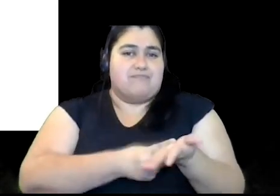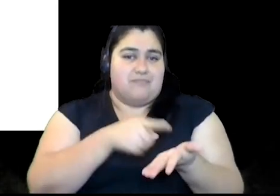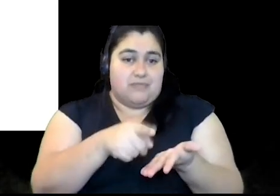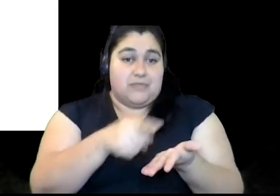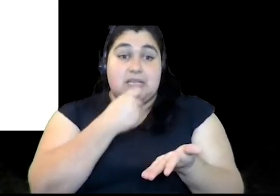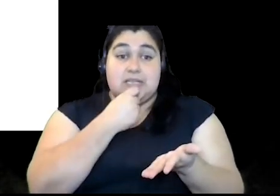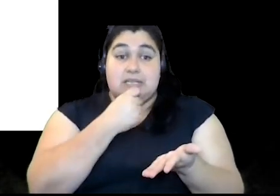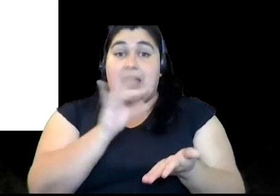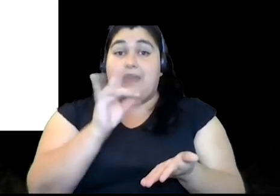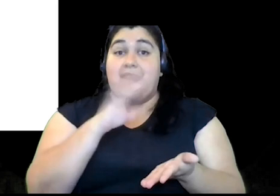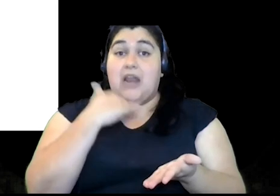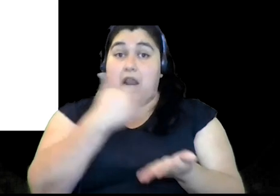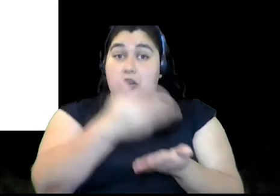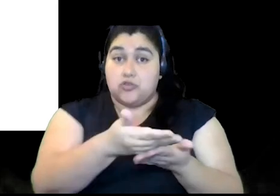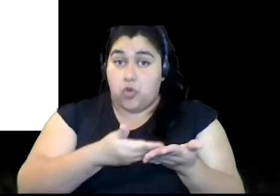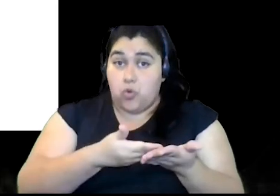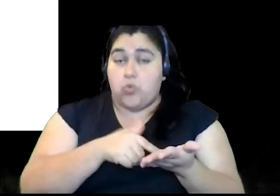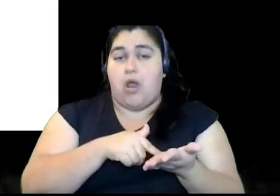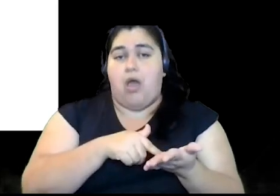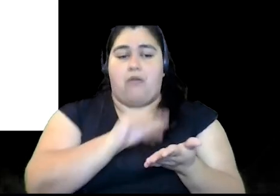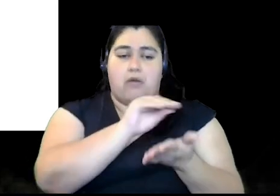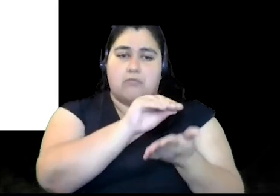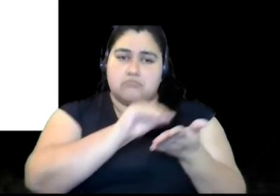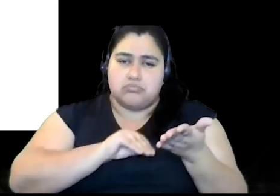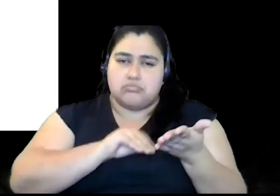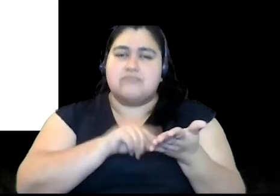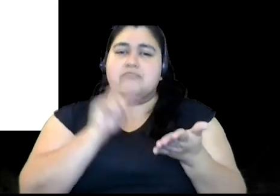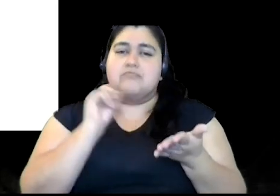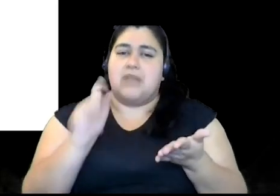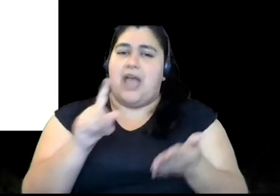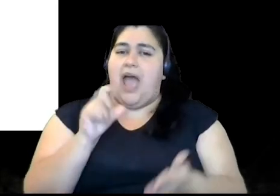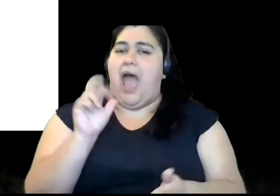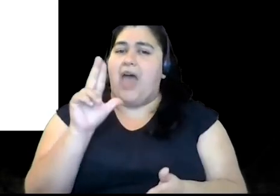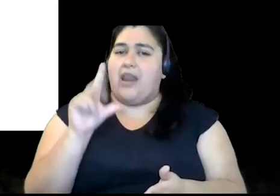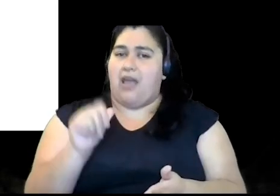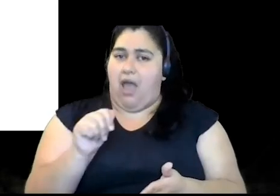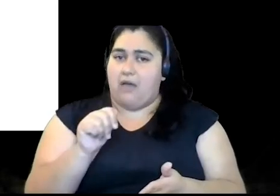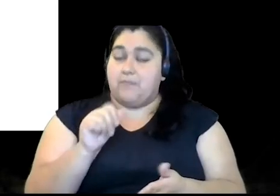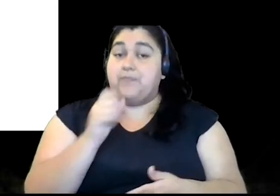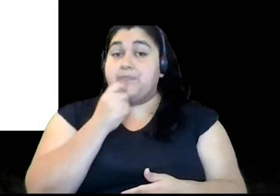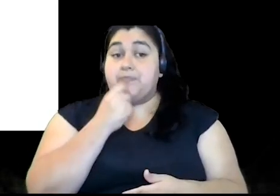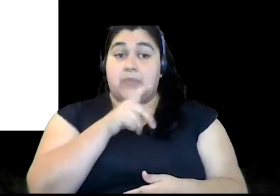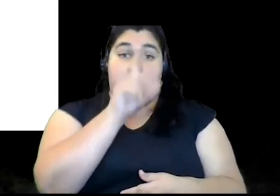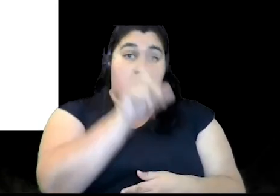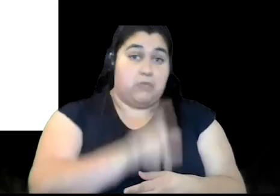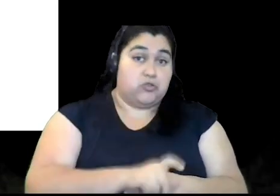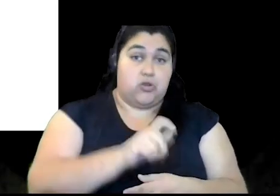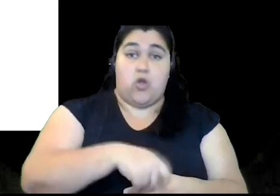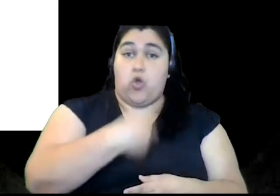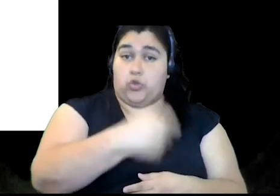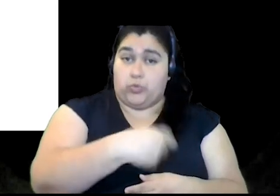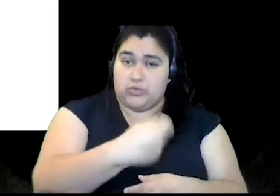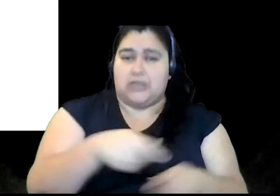la declaración jurada va a ser definida por ARCA y que ese contribuyente, al igual que el régimen simplificado